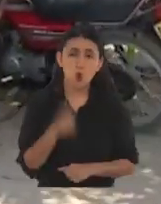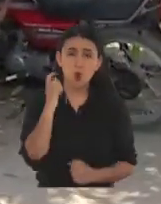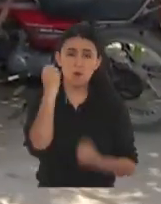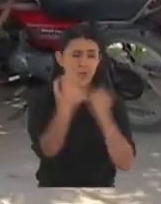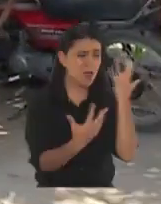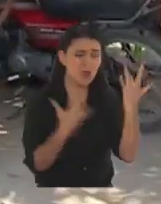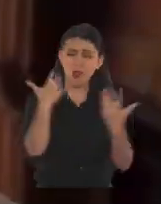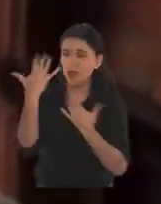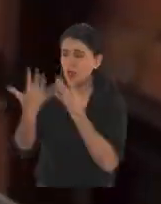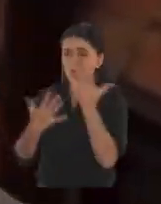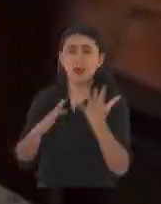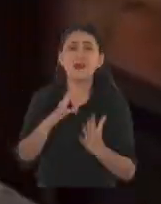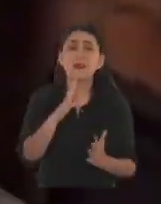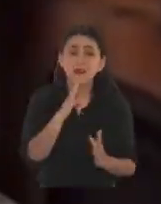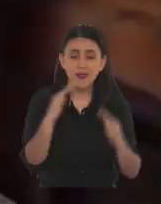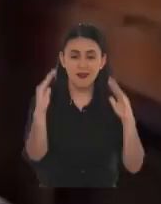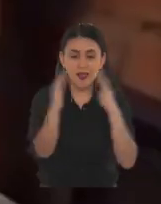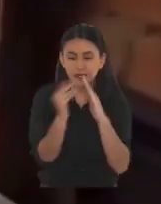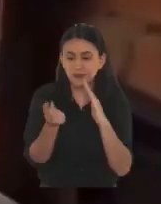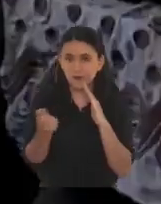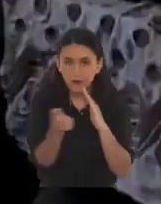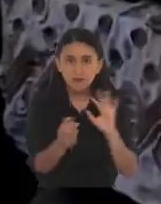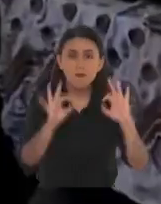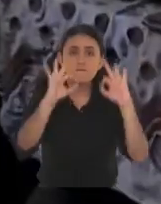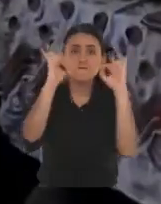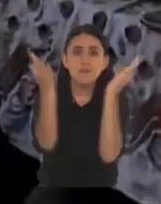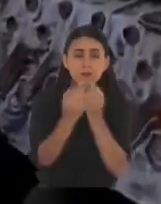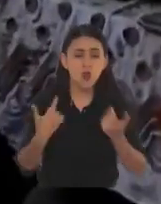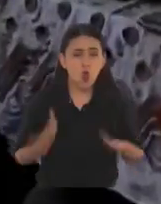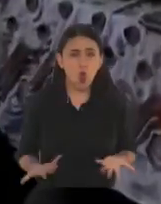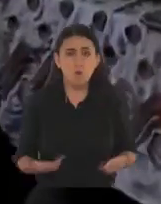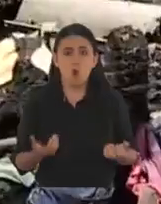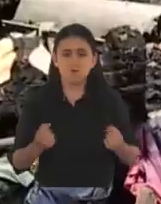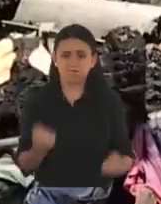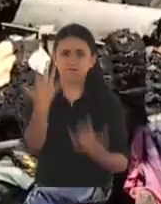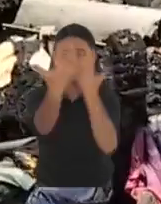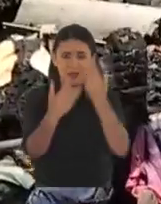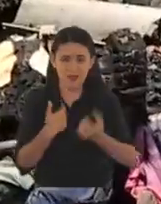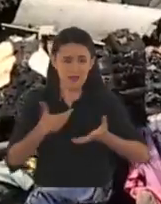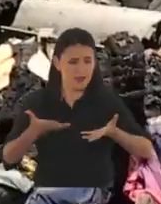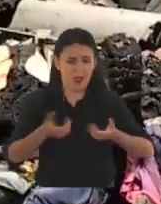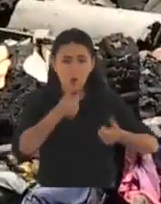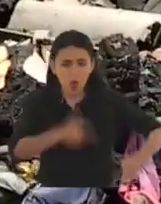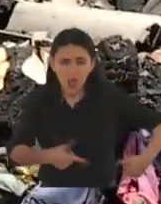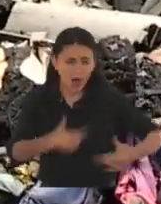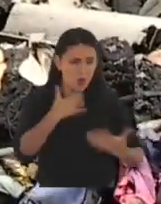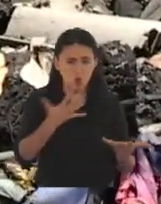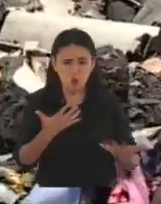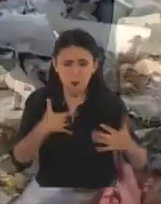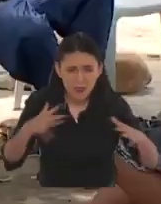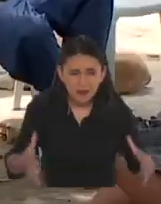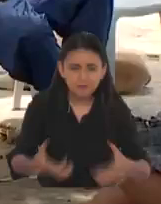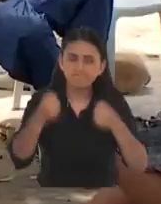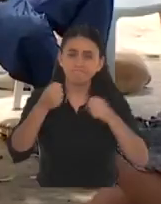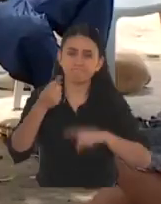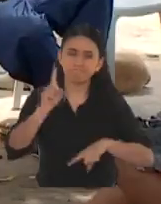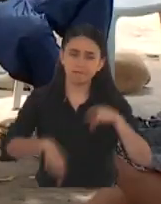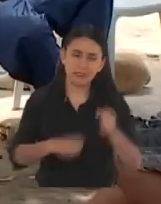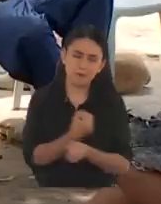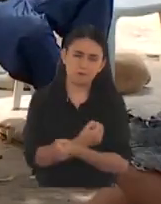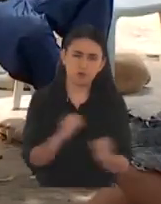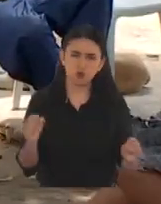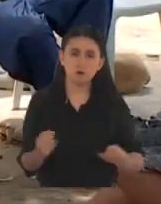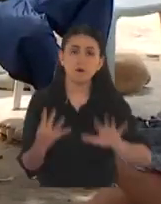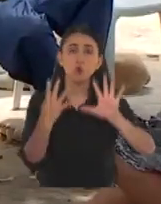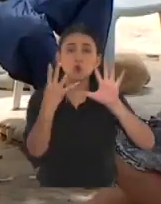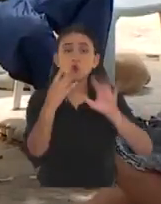llamas sin que los vecinos y sus familiares pudiesen controlar la conflagración para poder rescatarlos con vida. Aproximadamente 9 niños